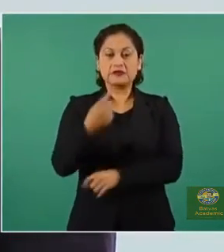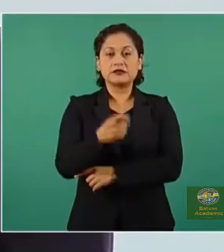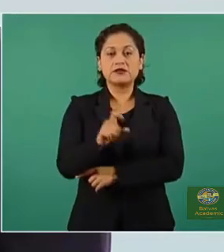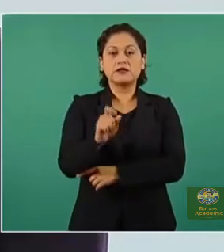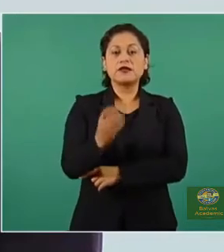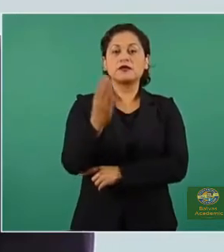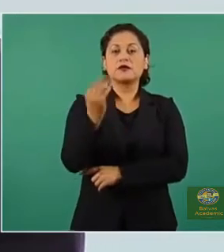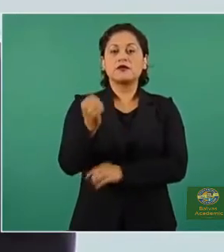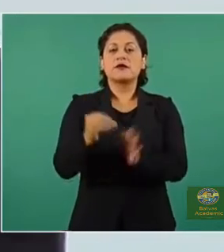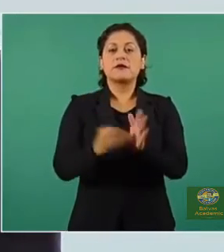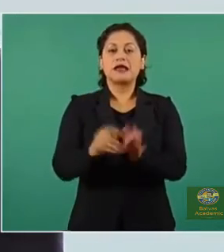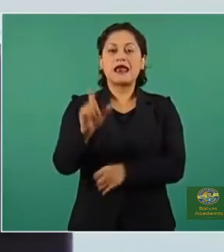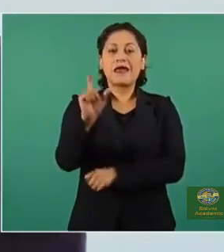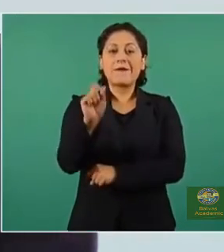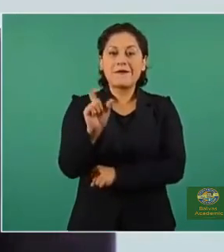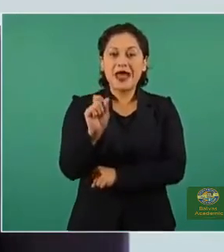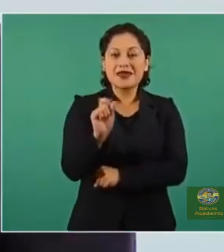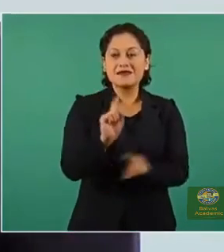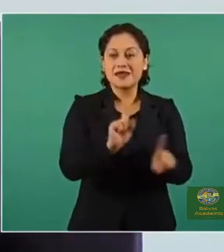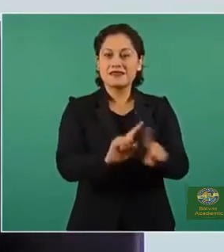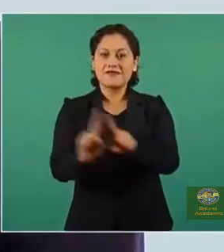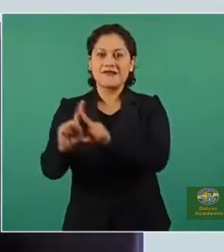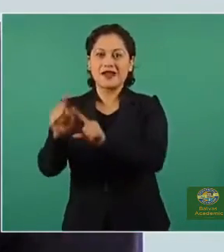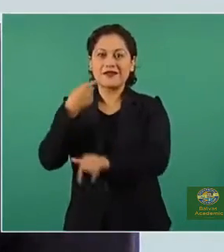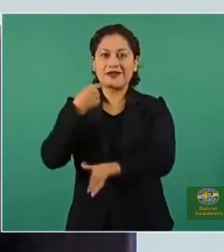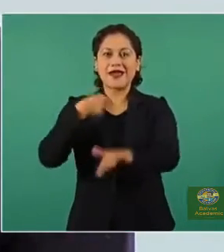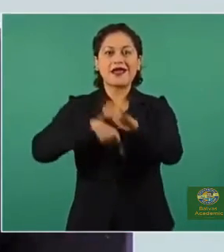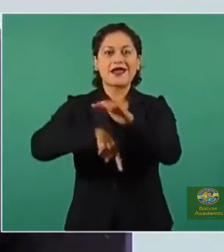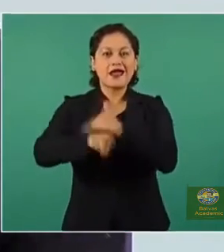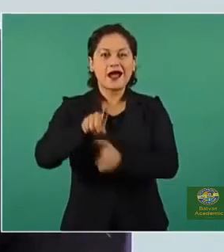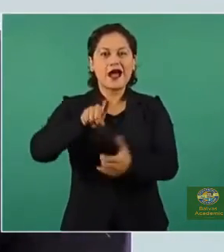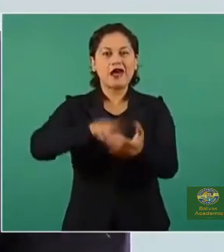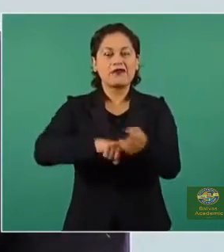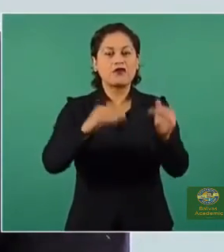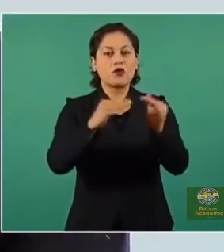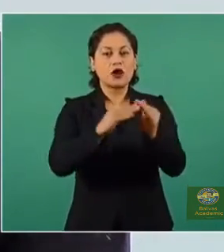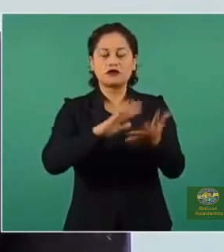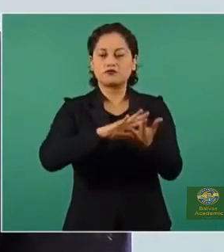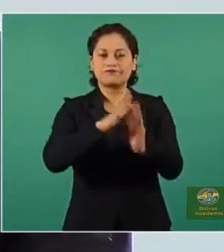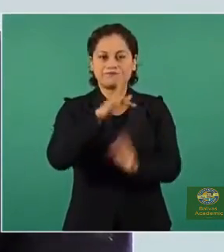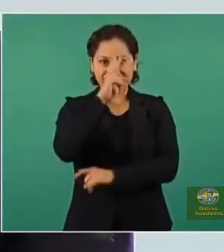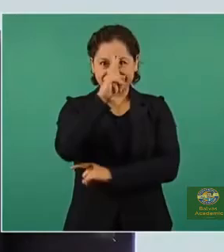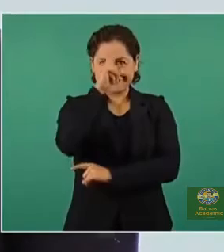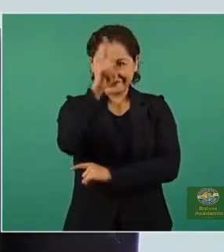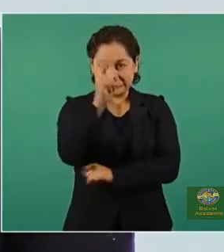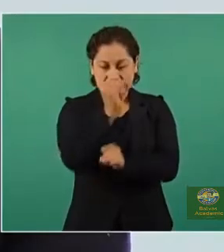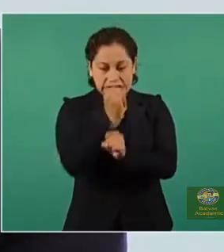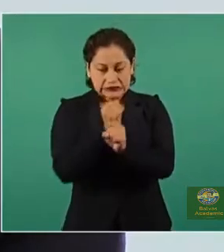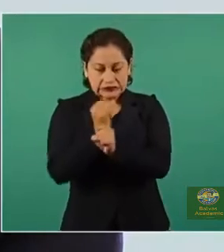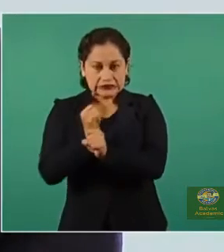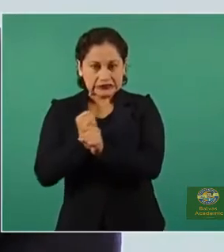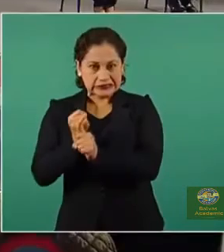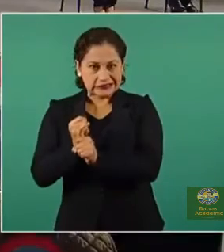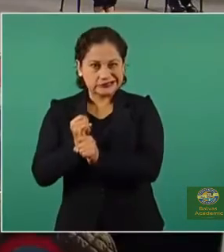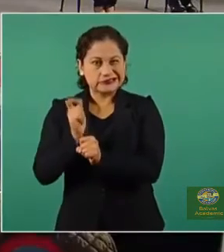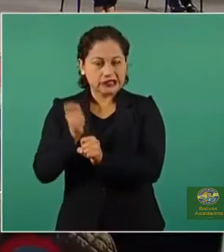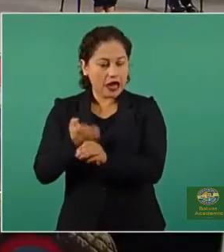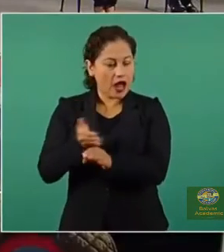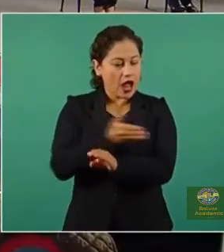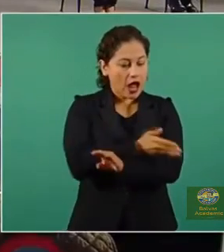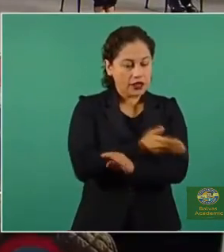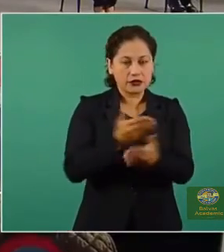129.020 carpetas de investigación por violencia familiar, que representa un aumento del